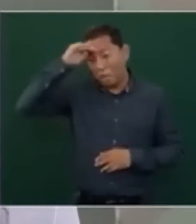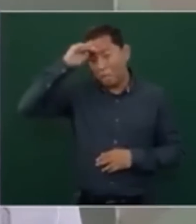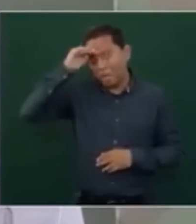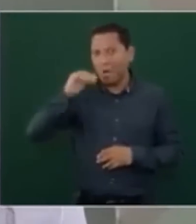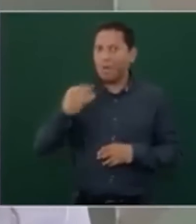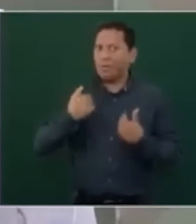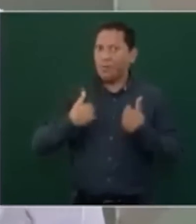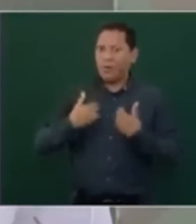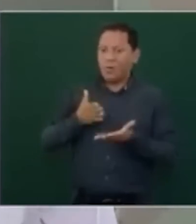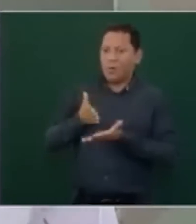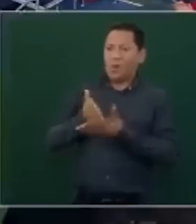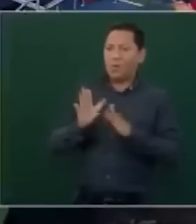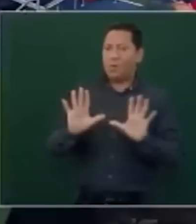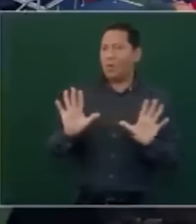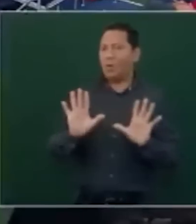no, nosotros